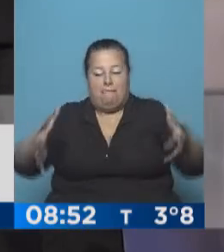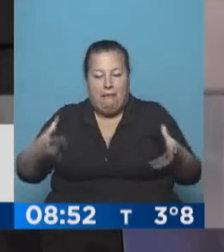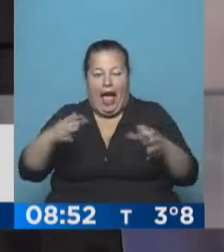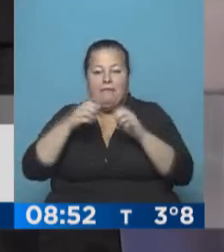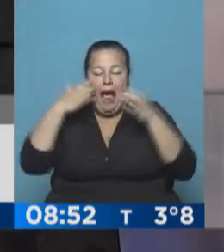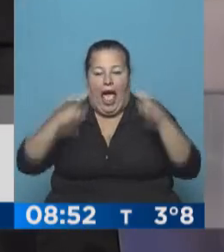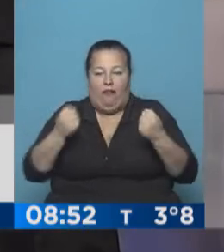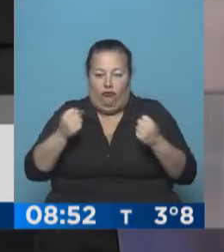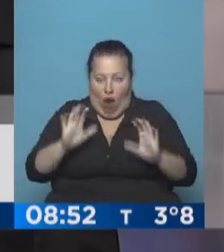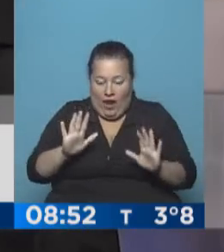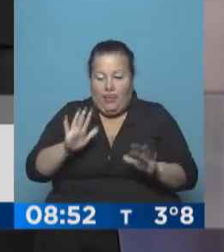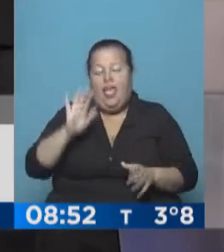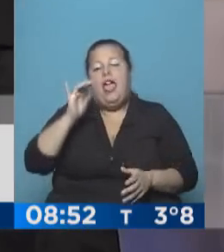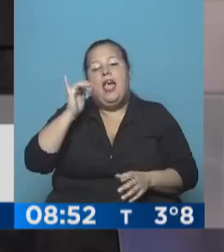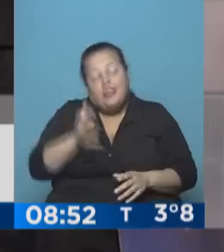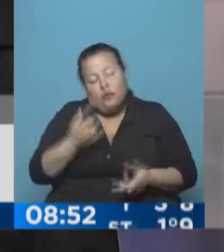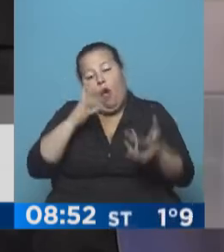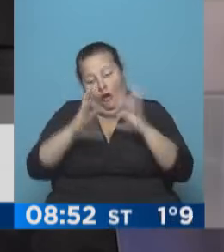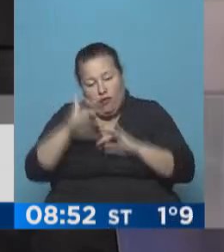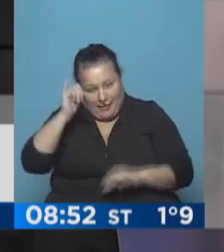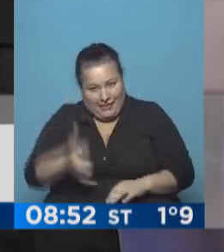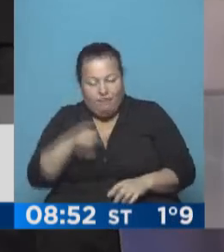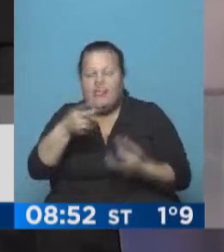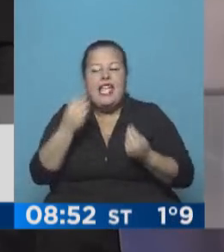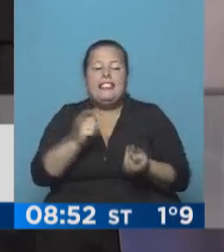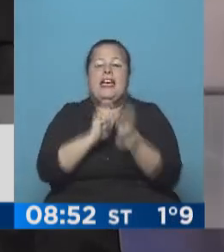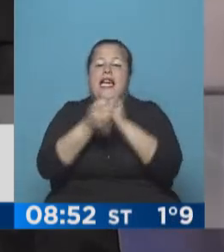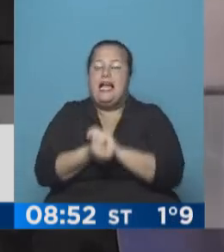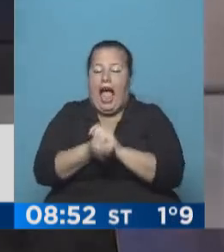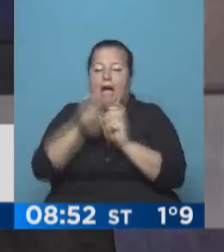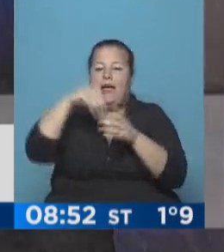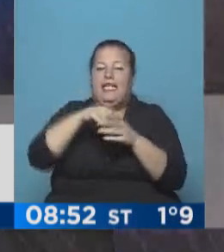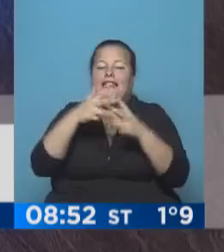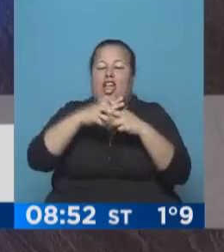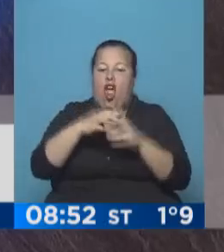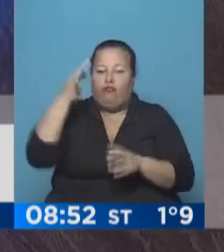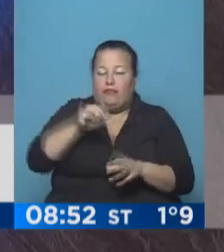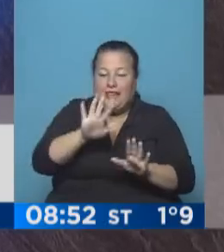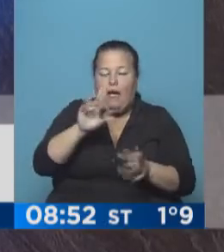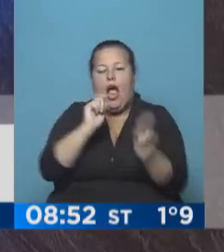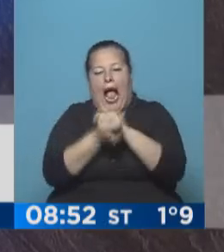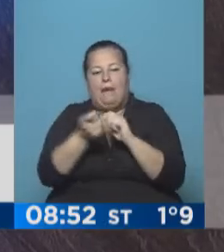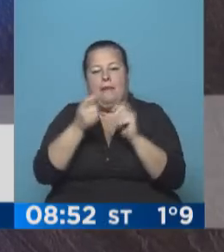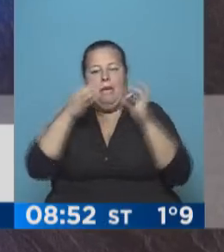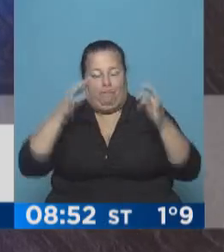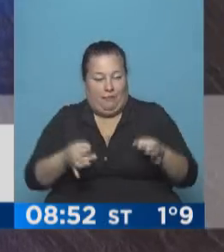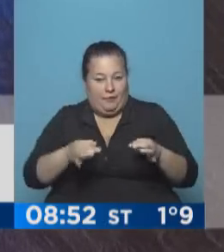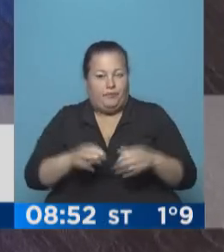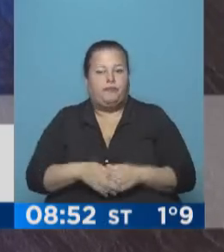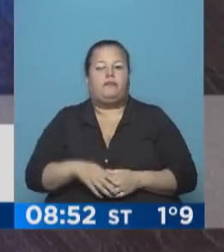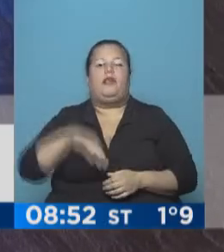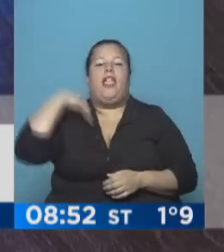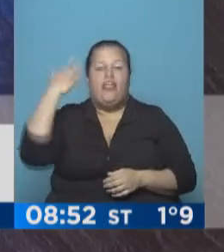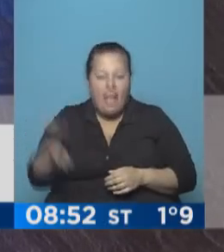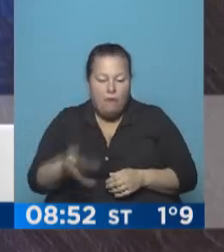sea más estable es una de las cosas eh es una de las cosas en realidad lo que hice fue transformar parte del paquete tecnológico original adaptarlo y después